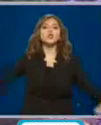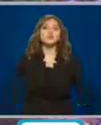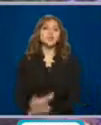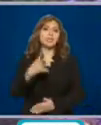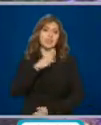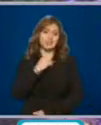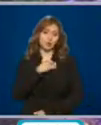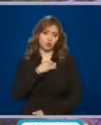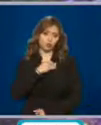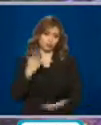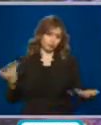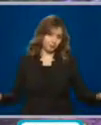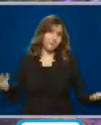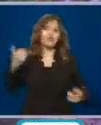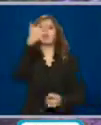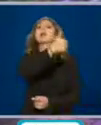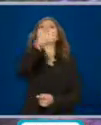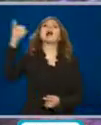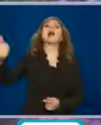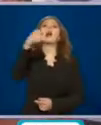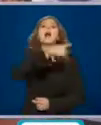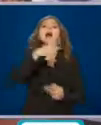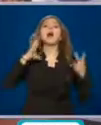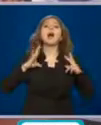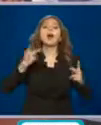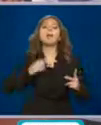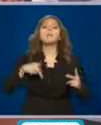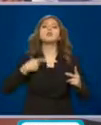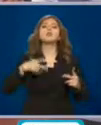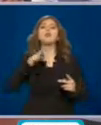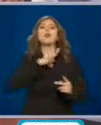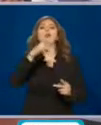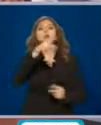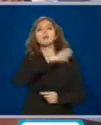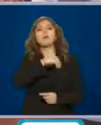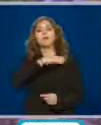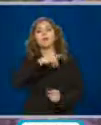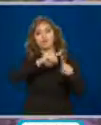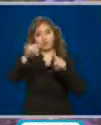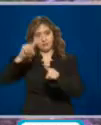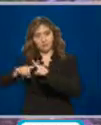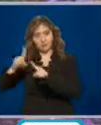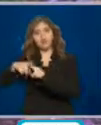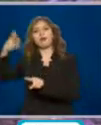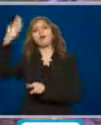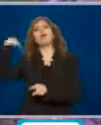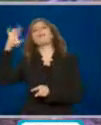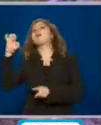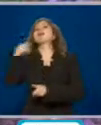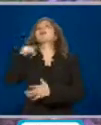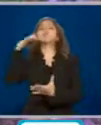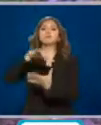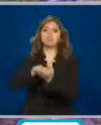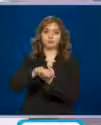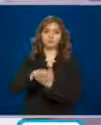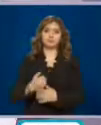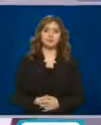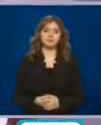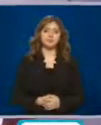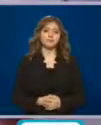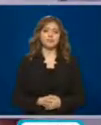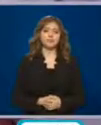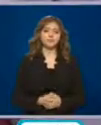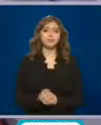Pero juntos, pero no revueltos. Juntos pero no revueltos. Y justo esto es lo que de repente puede hacer como un poquito de